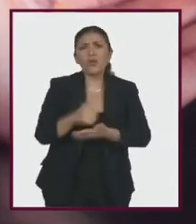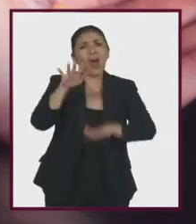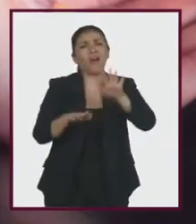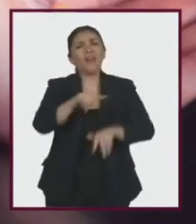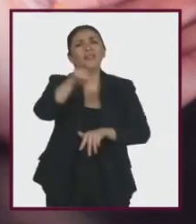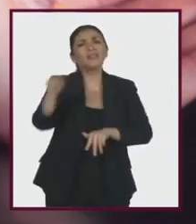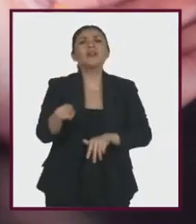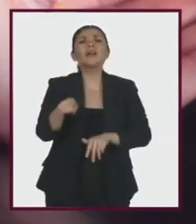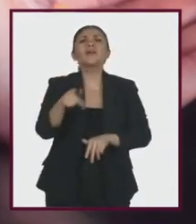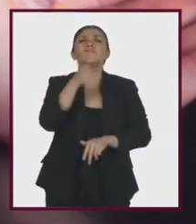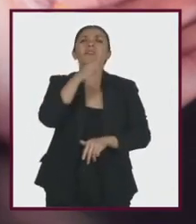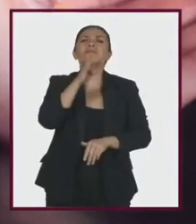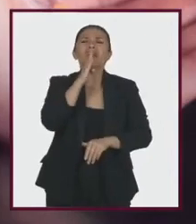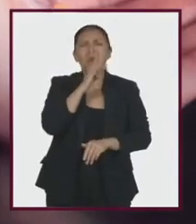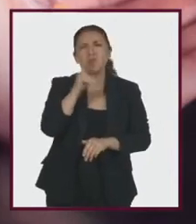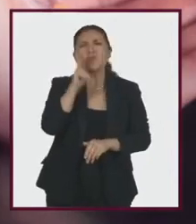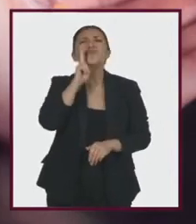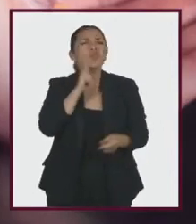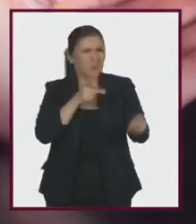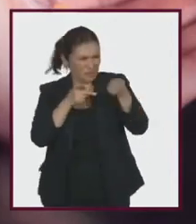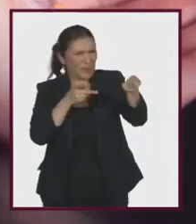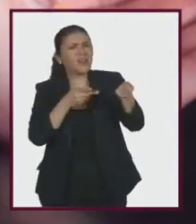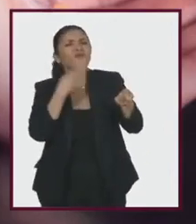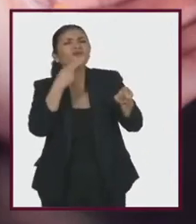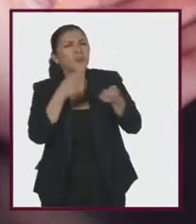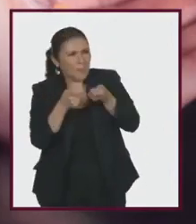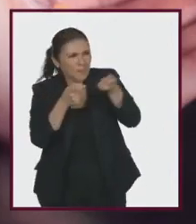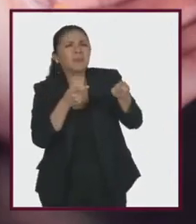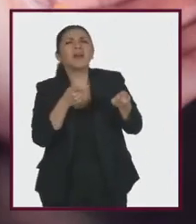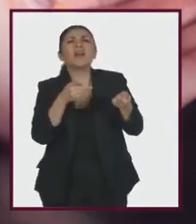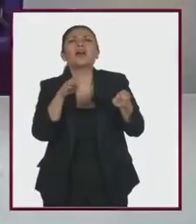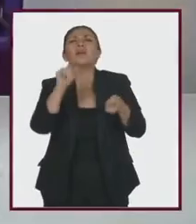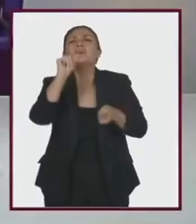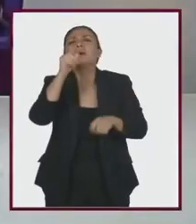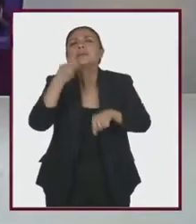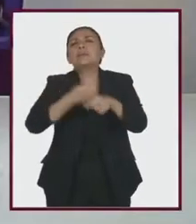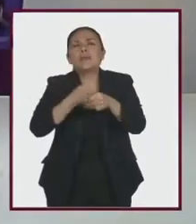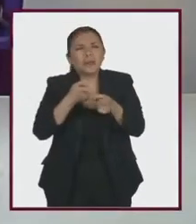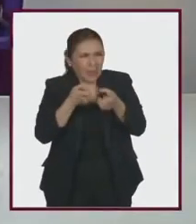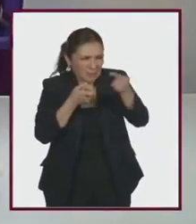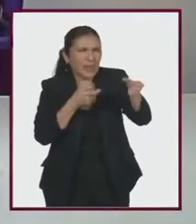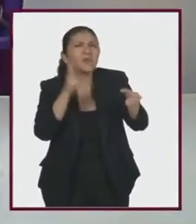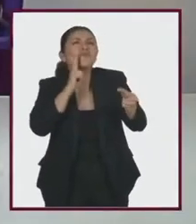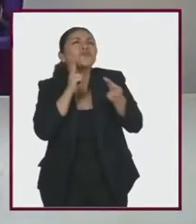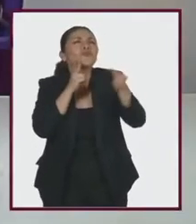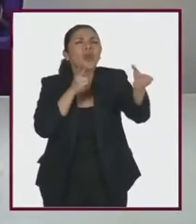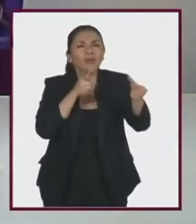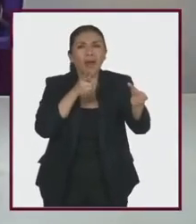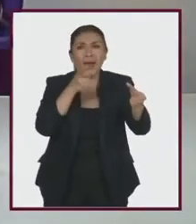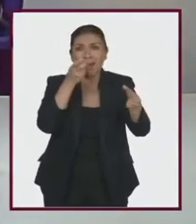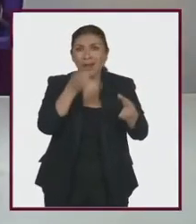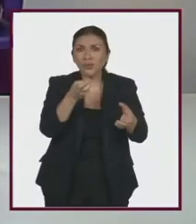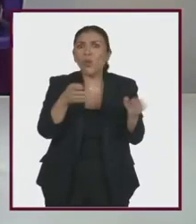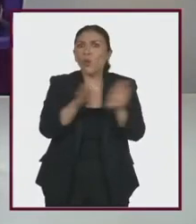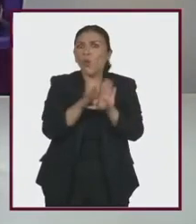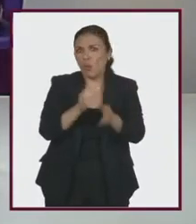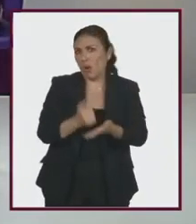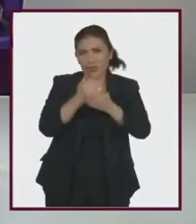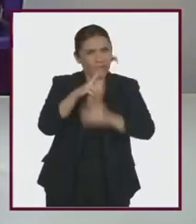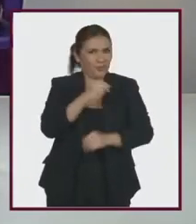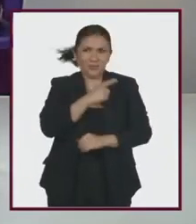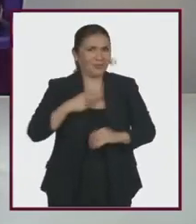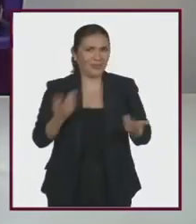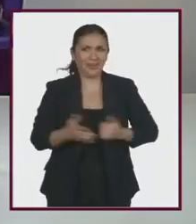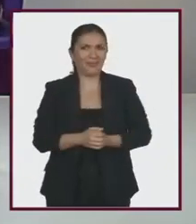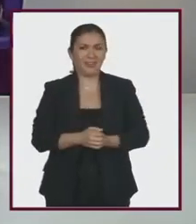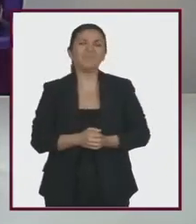primeras pruebas de sustancias que pueden provocar adicción? La probita de la cuba o la bebida. Eso no se debe hacer, ¿verdad, doctora? Pues